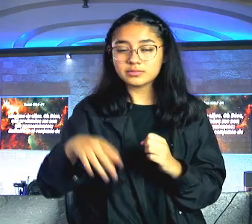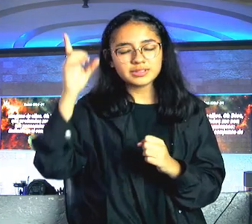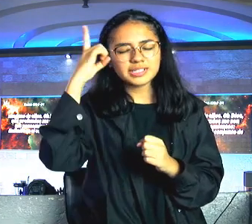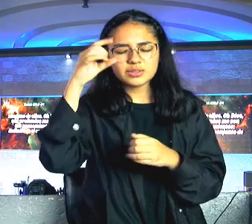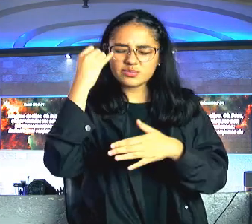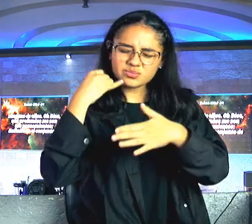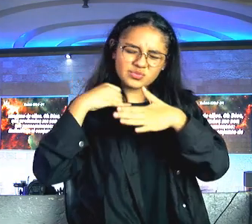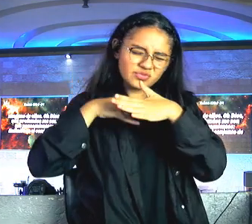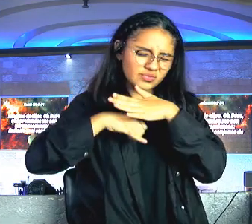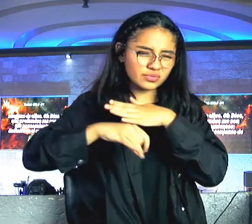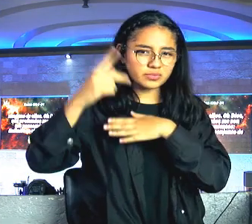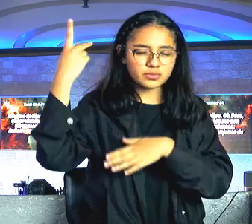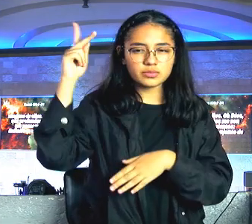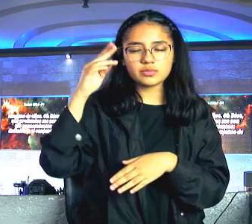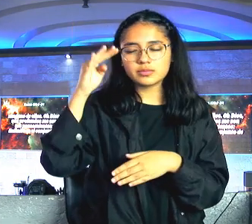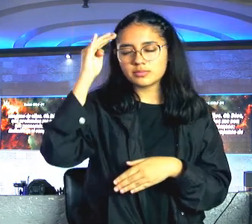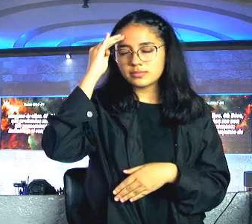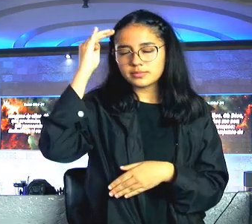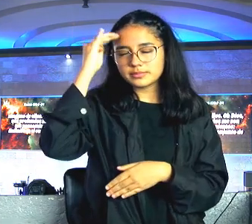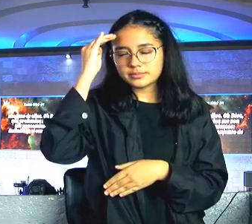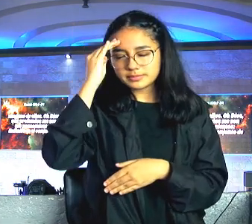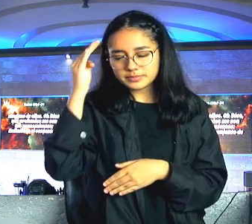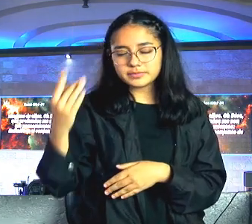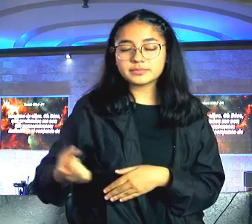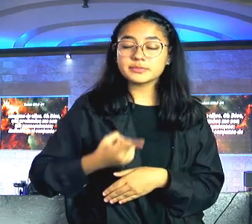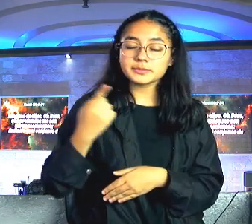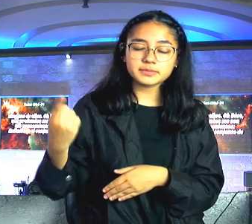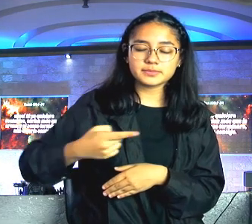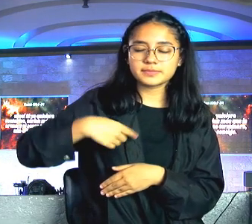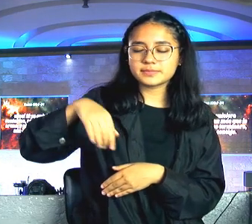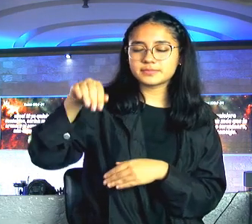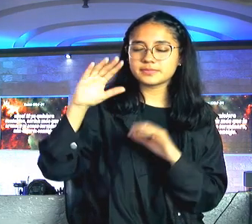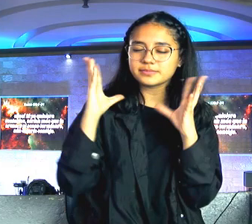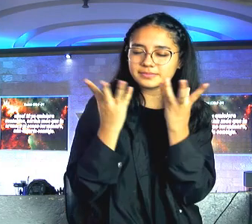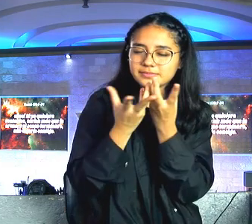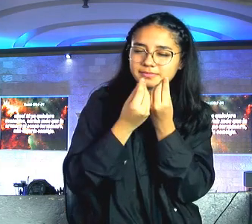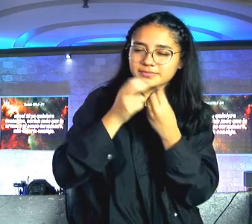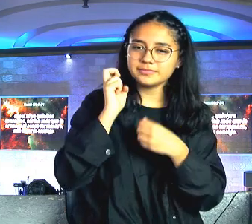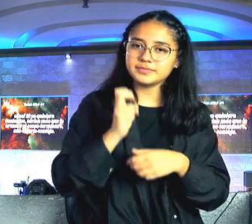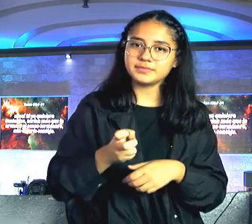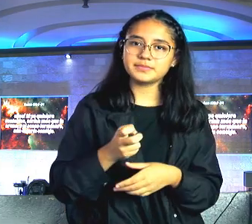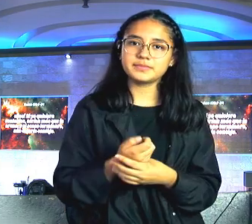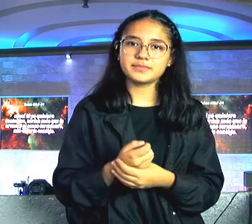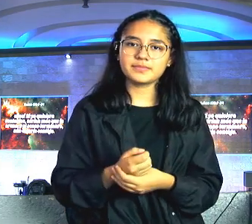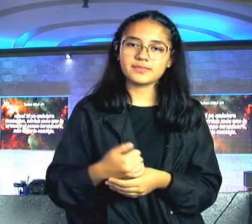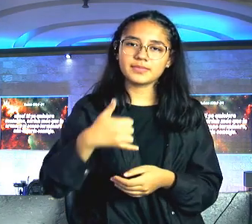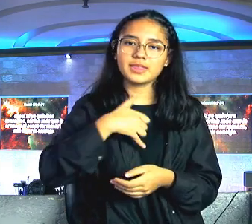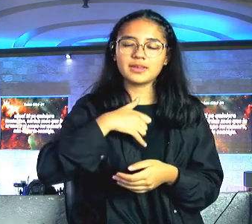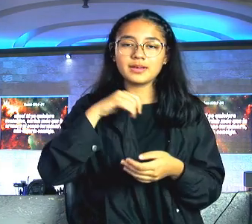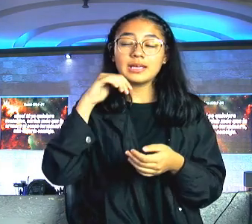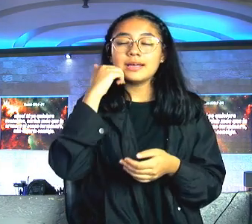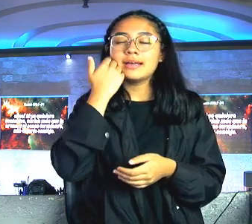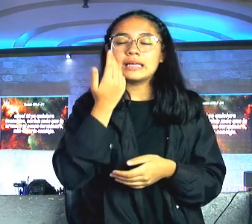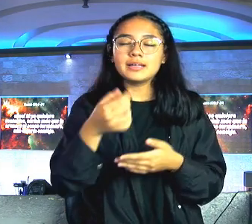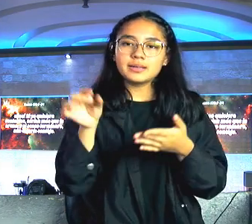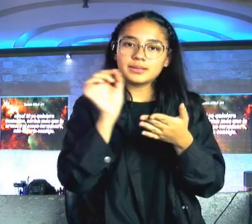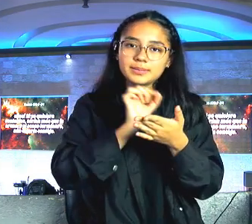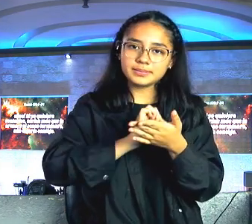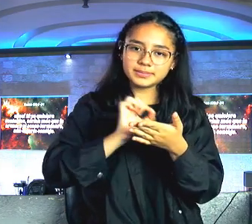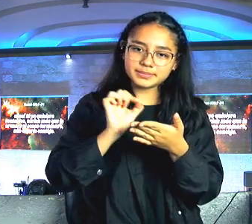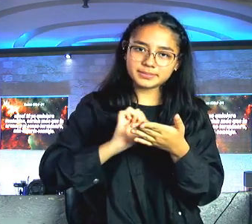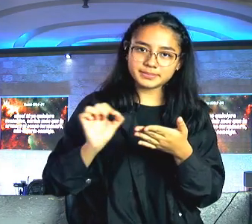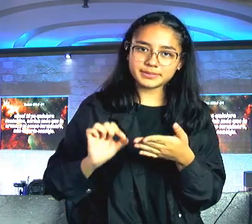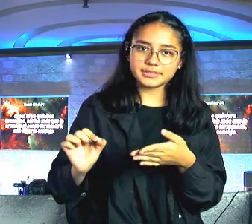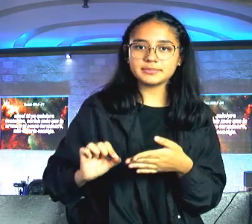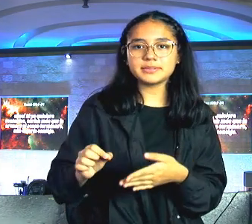tus pensamientos. Infinito es el conjunto de ellos. Si yo quisiera contarlos, sería más que la